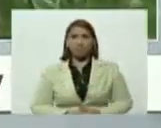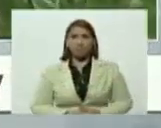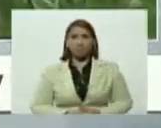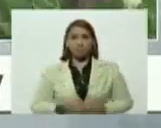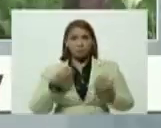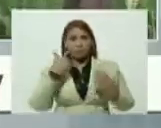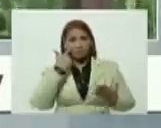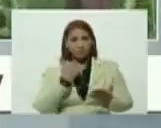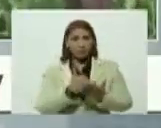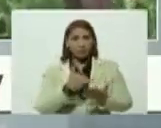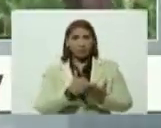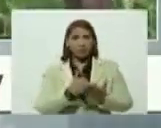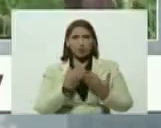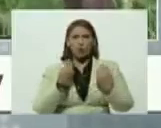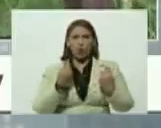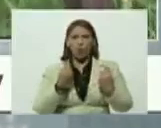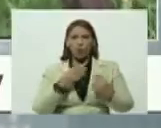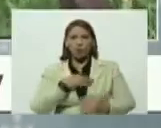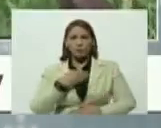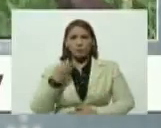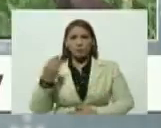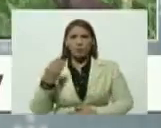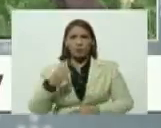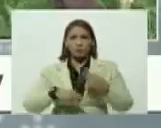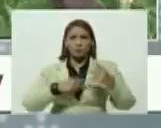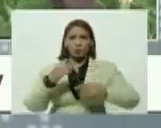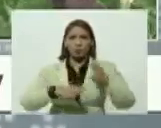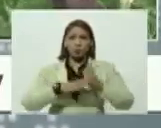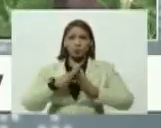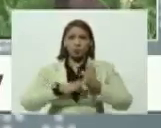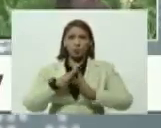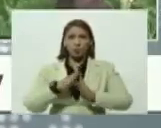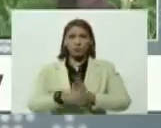Bueno, fíjense cómo este espíritu productivo se va